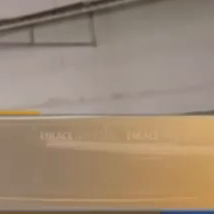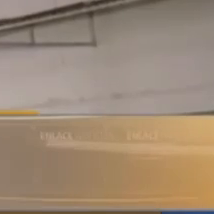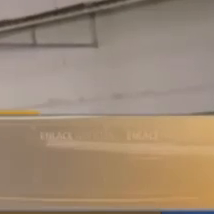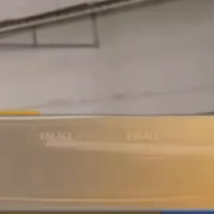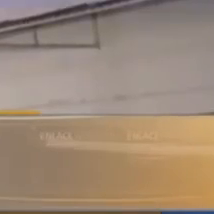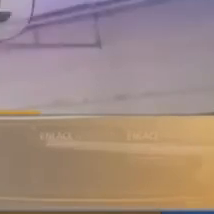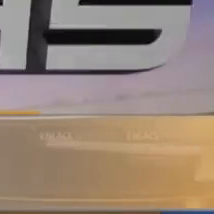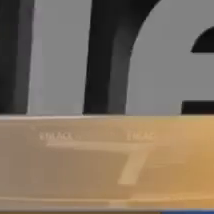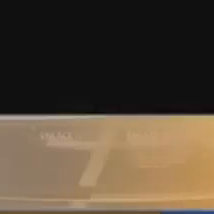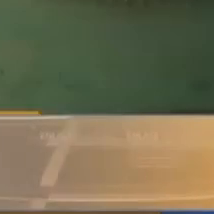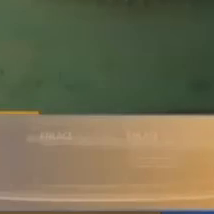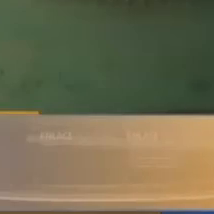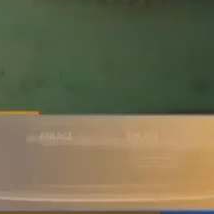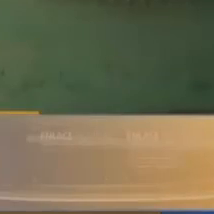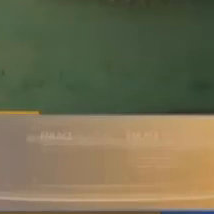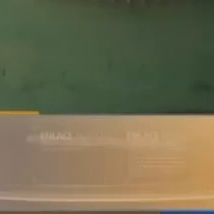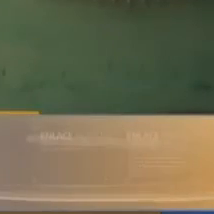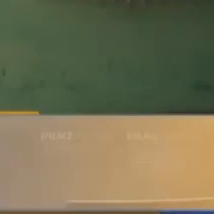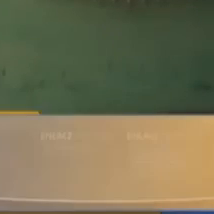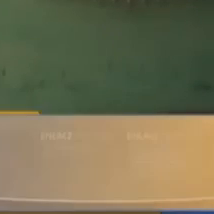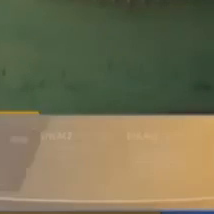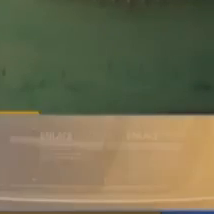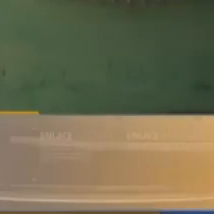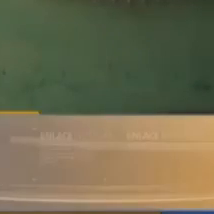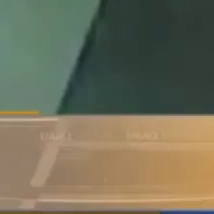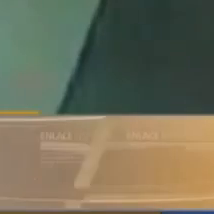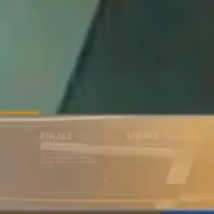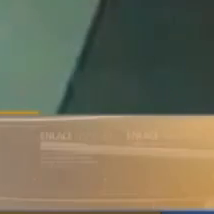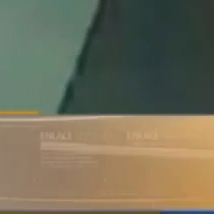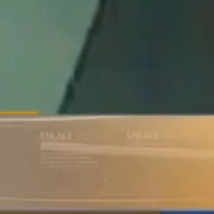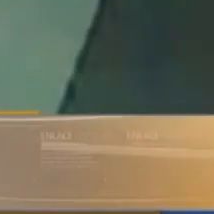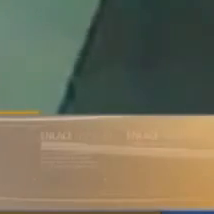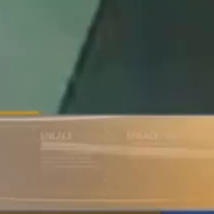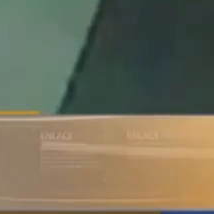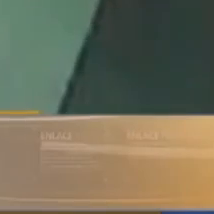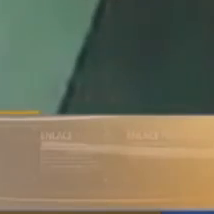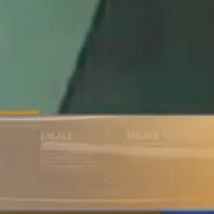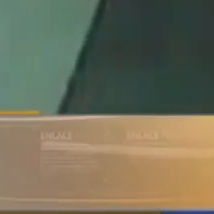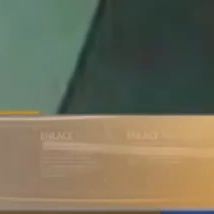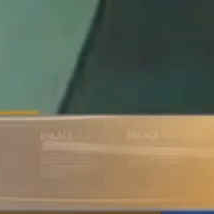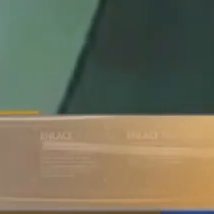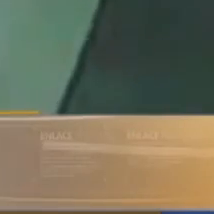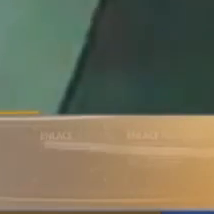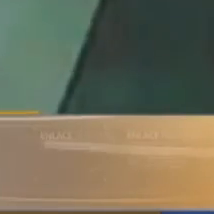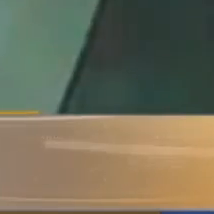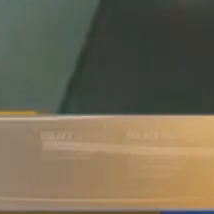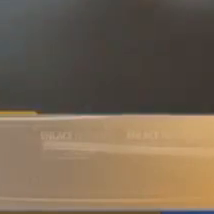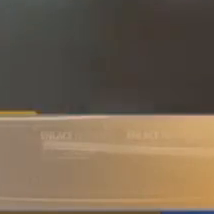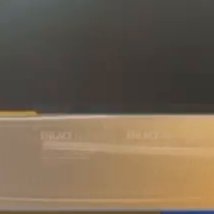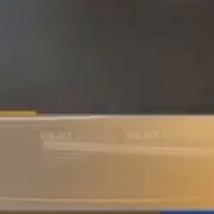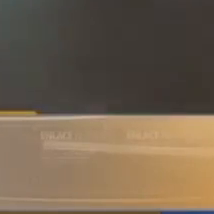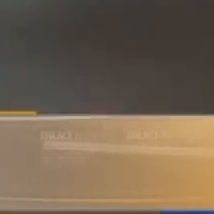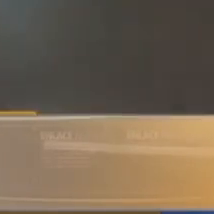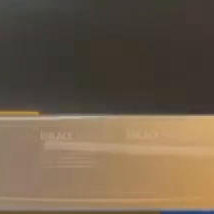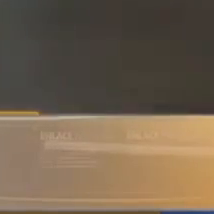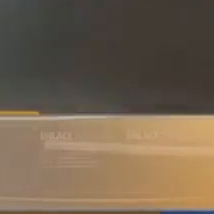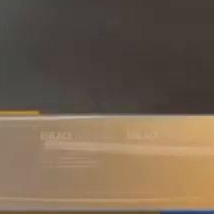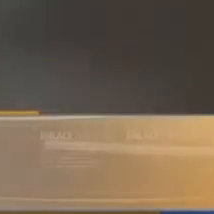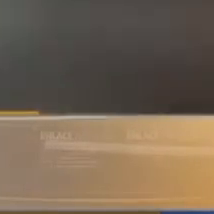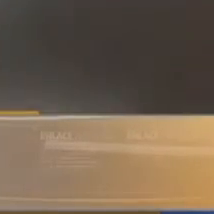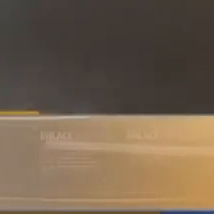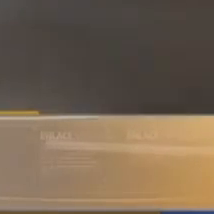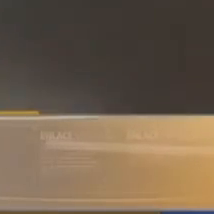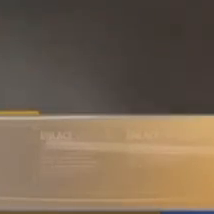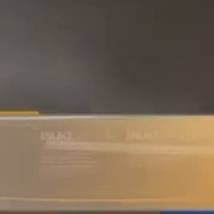La Campana. Comunidad denuncia ola de robos en diferentes lugares de la ciudad. Hasta los avisos comerciales se llevan